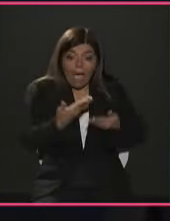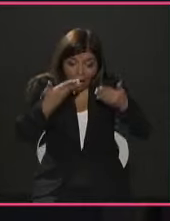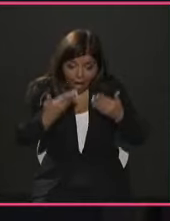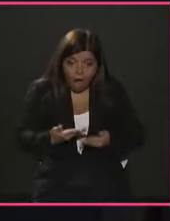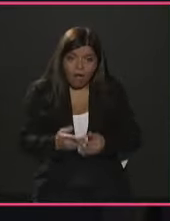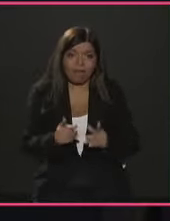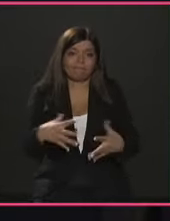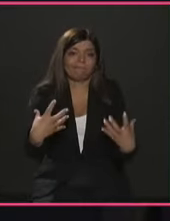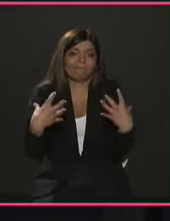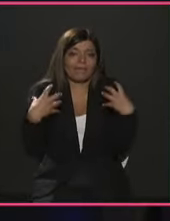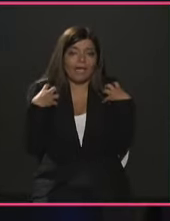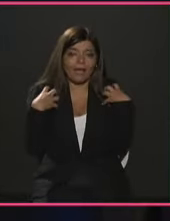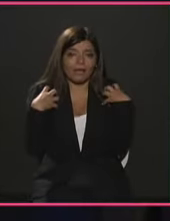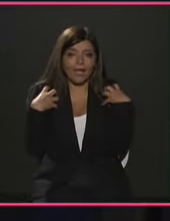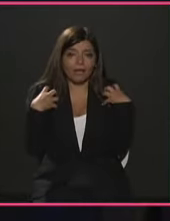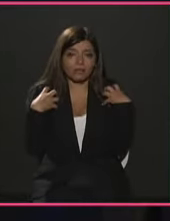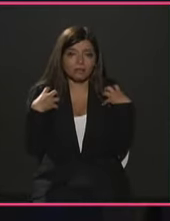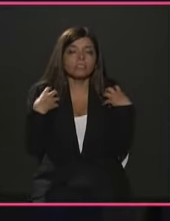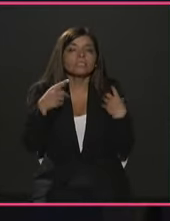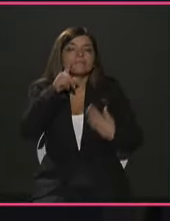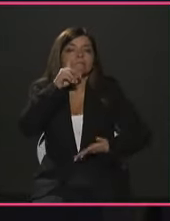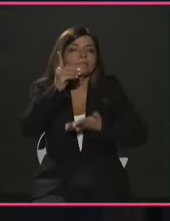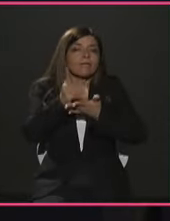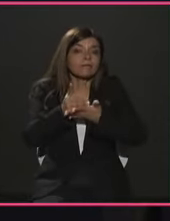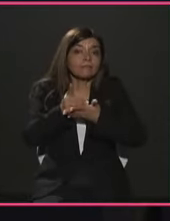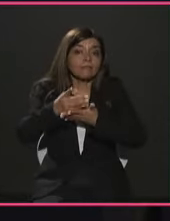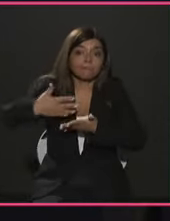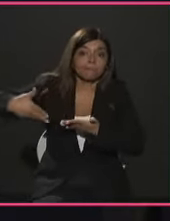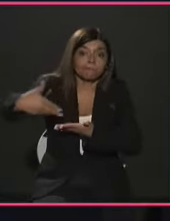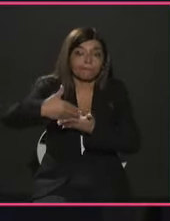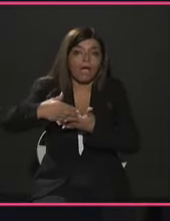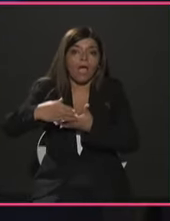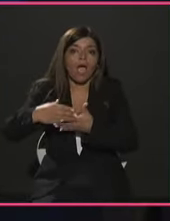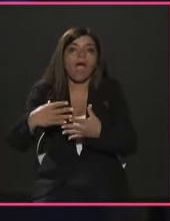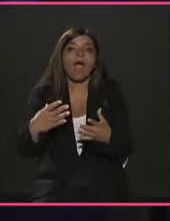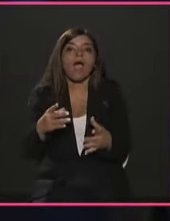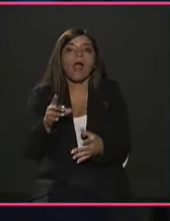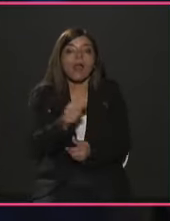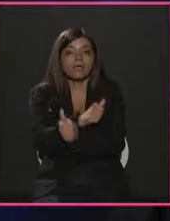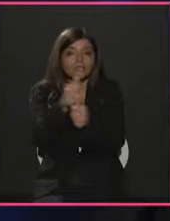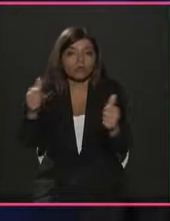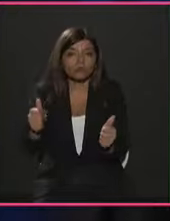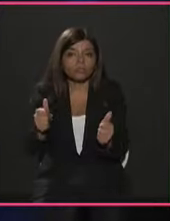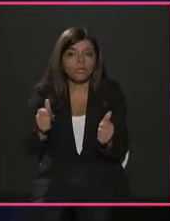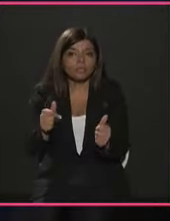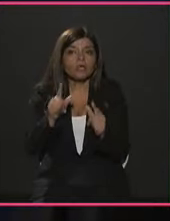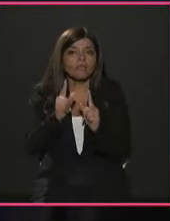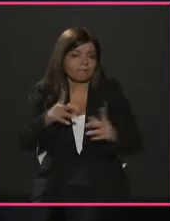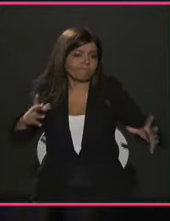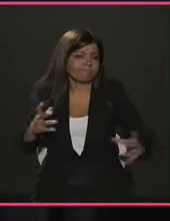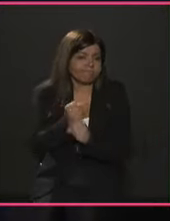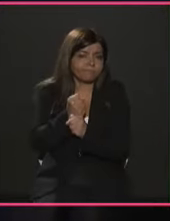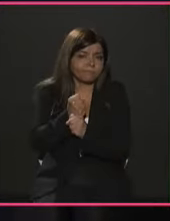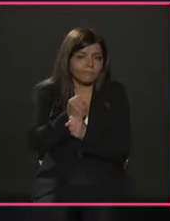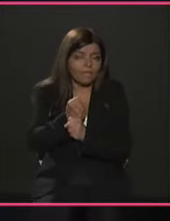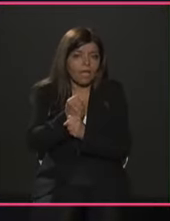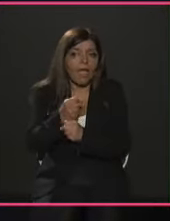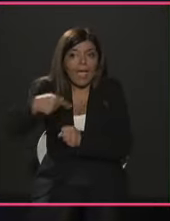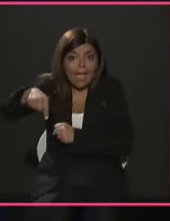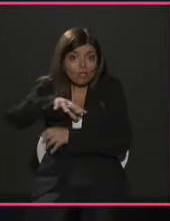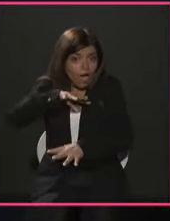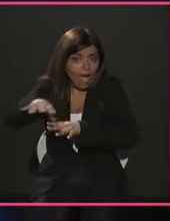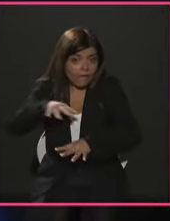Porque porque queremos creer que no podemos hacer nada al respecto toma quita la presión de las personas que tienen que tomar las